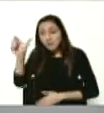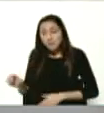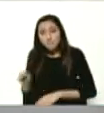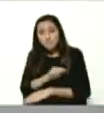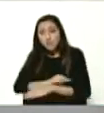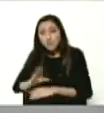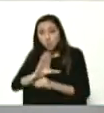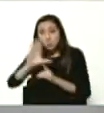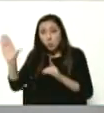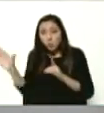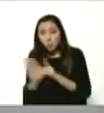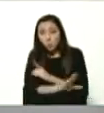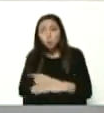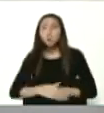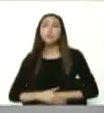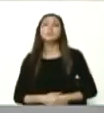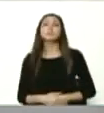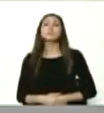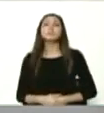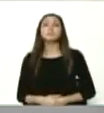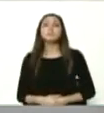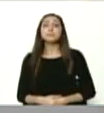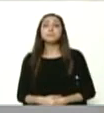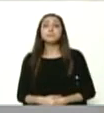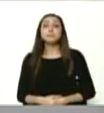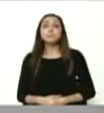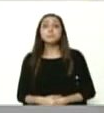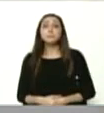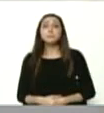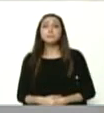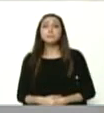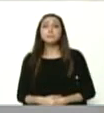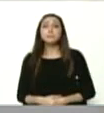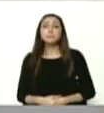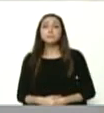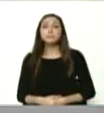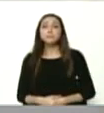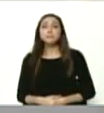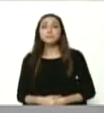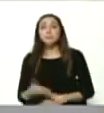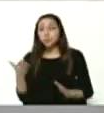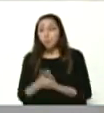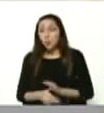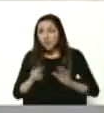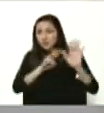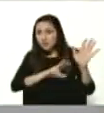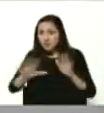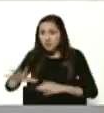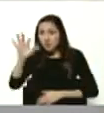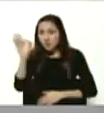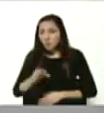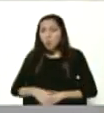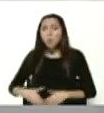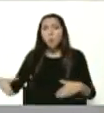Poder Popular para la Cultura venezolana, Ernesto Villegas, esto ante el 75 periodo de sesiones de la ONU.